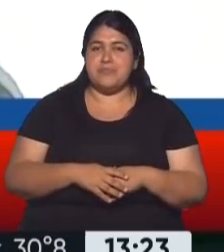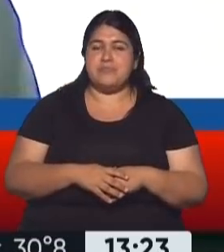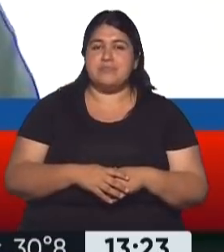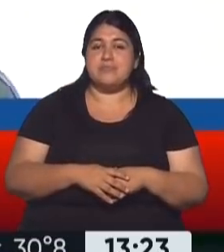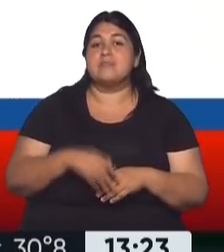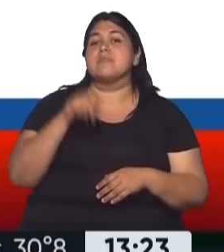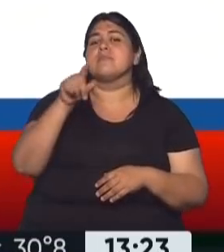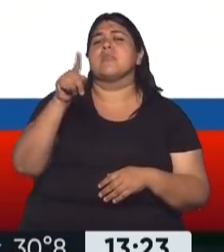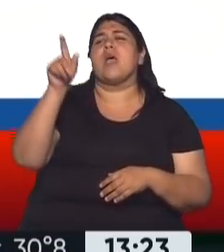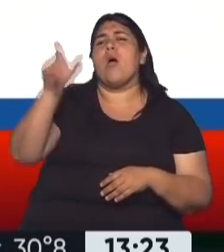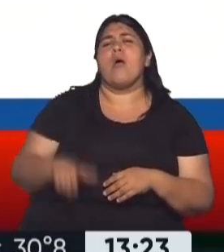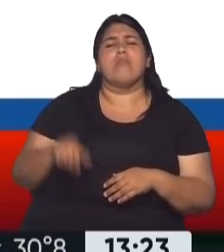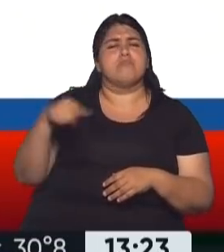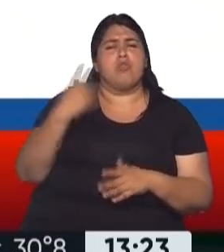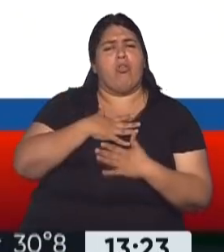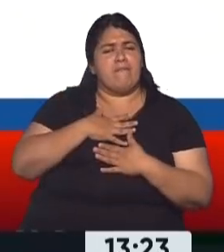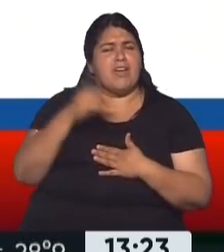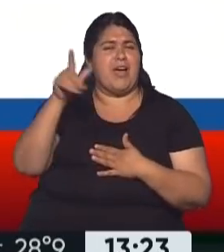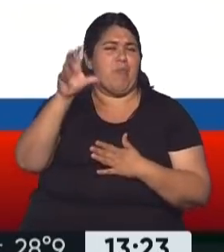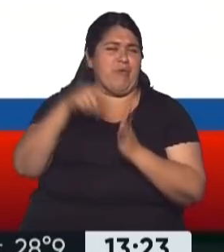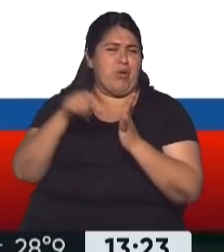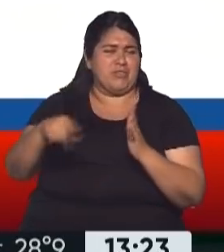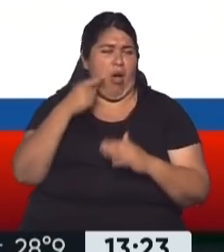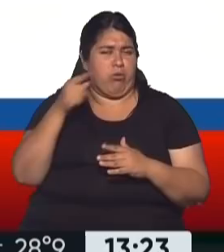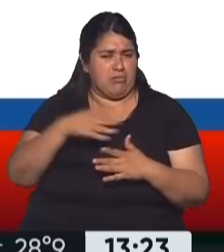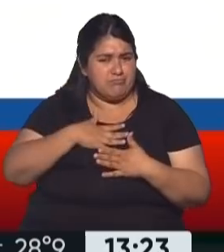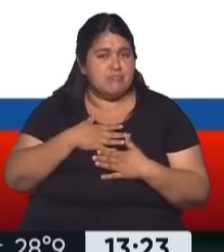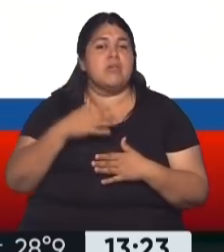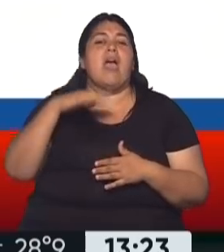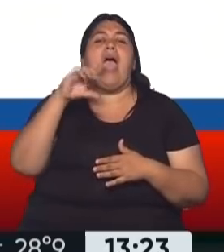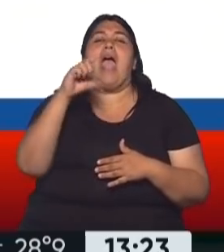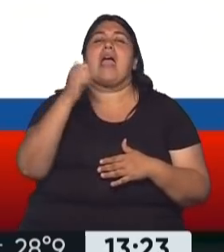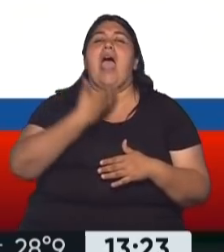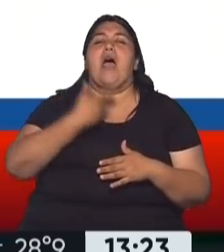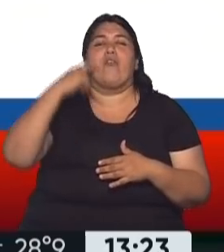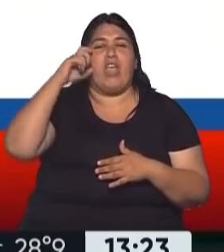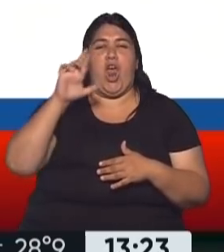Decía un bonaerense que todos queremos mucho, don Antonio Cafiero.